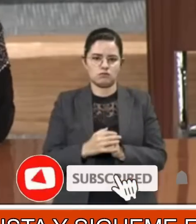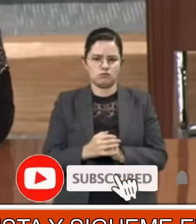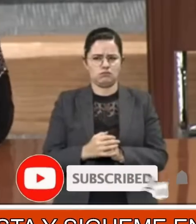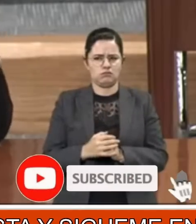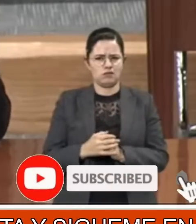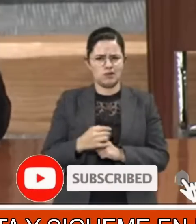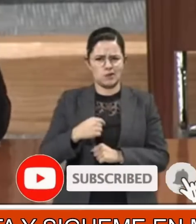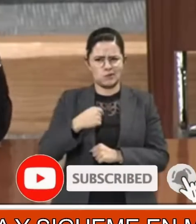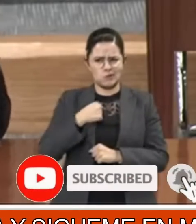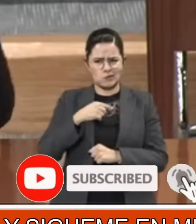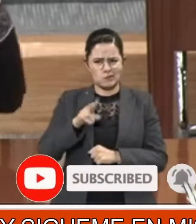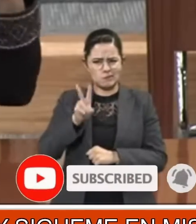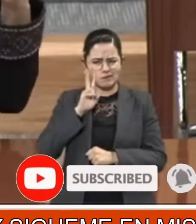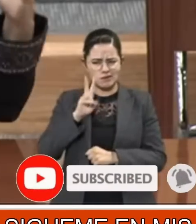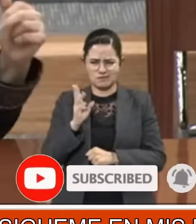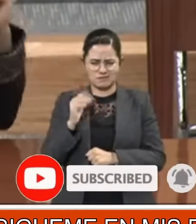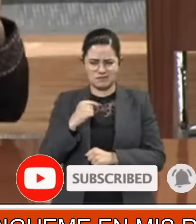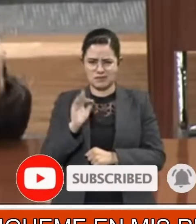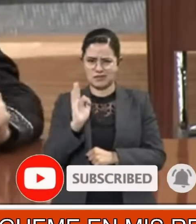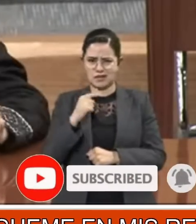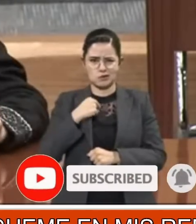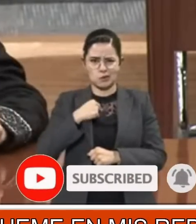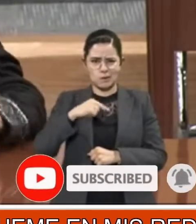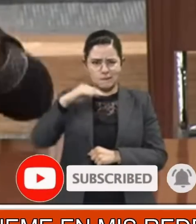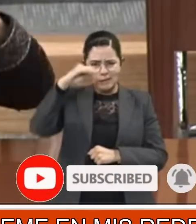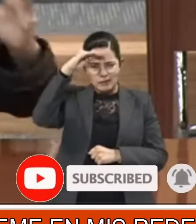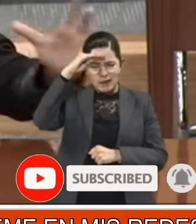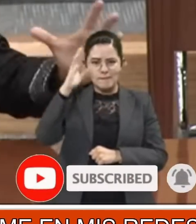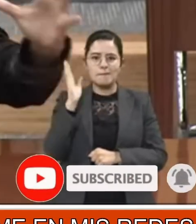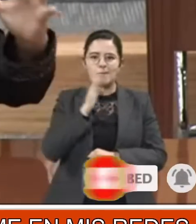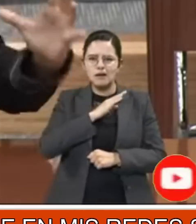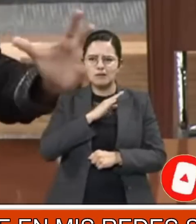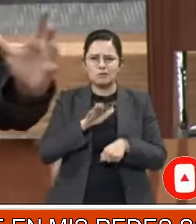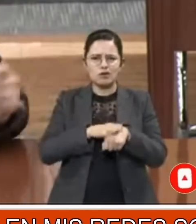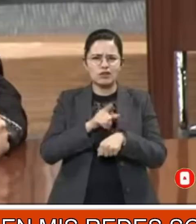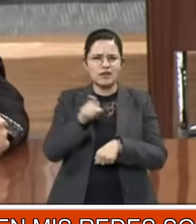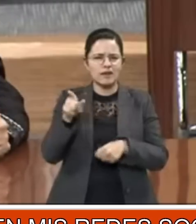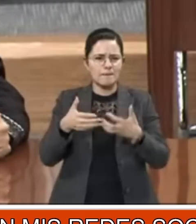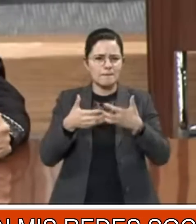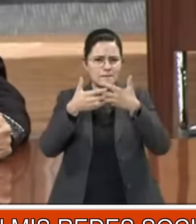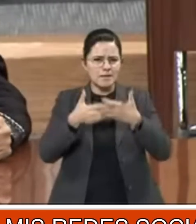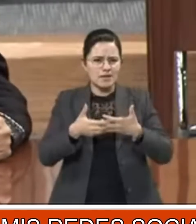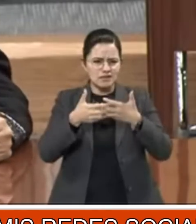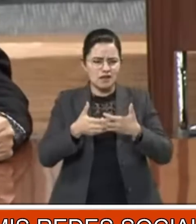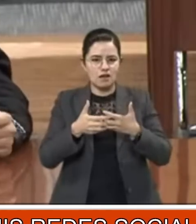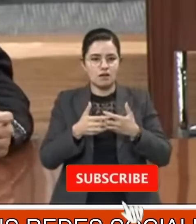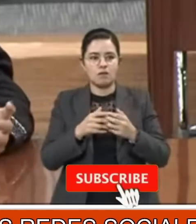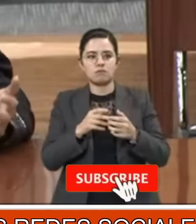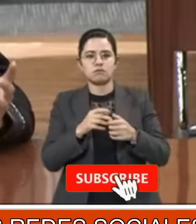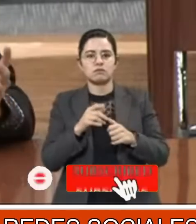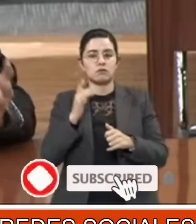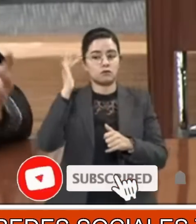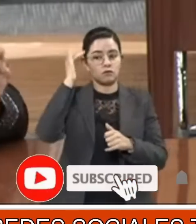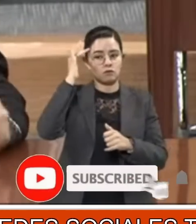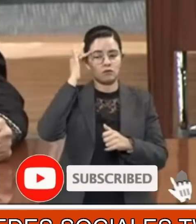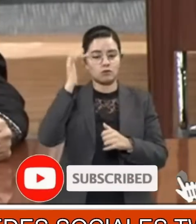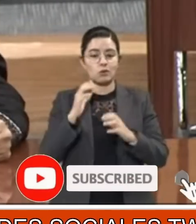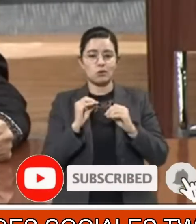qué porcentaje es este, el 20%. Les digo, se identificó